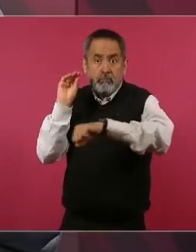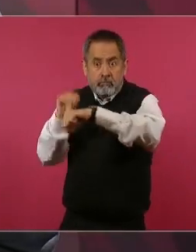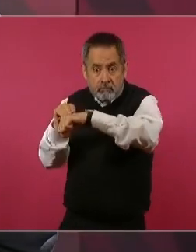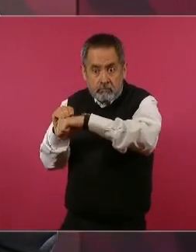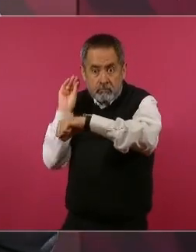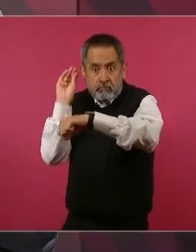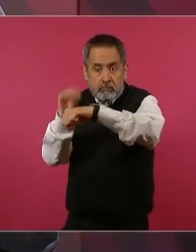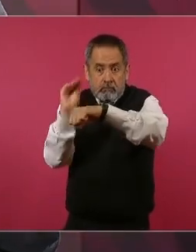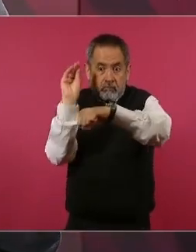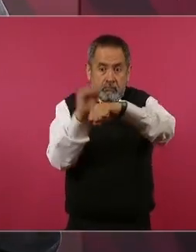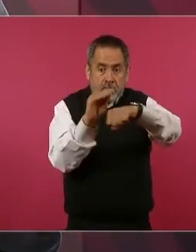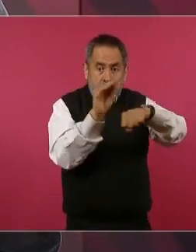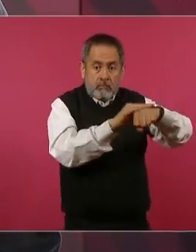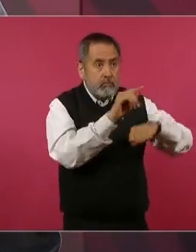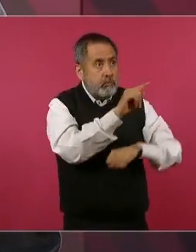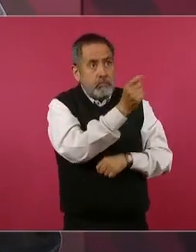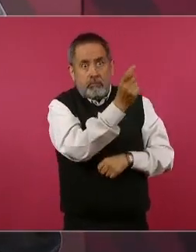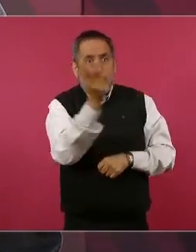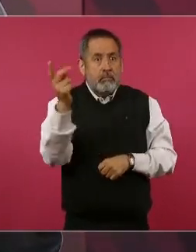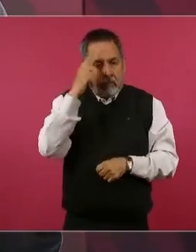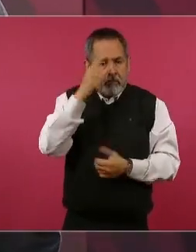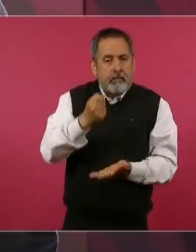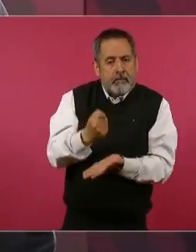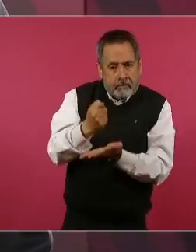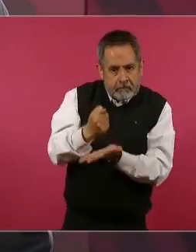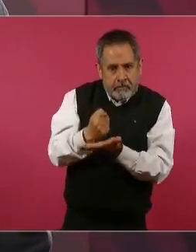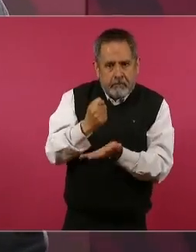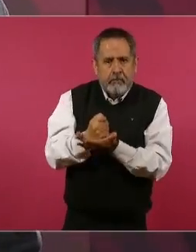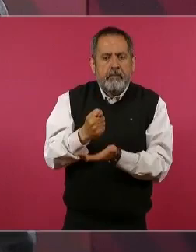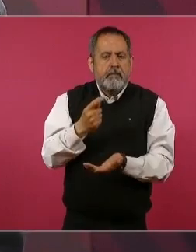centros para terapias